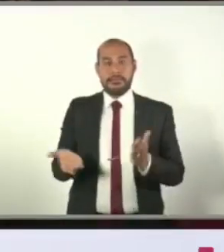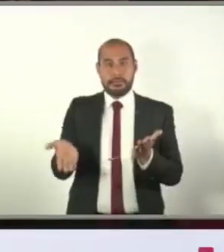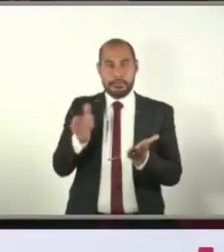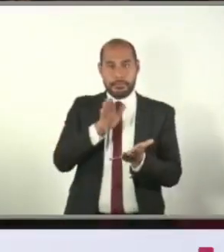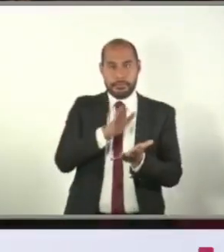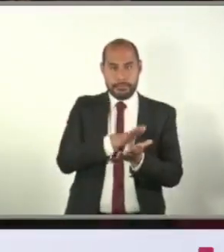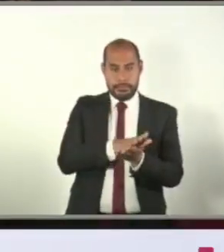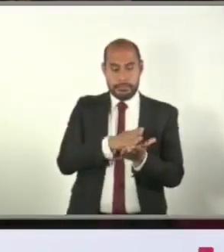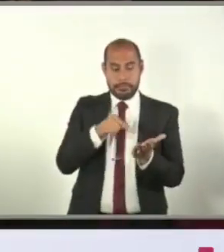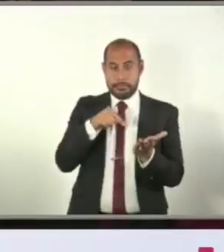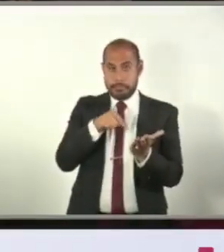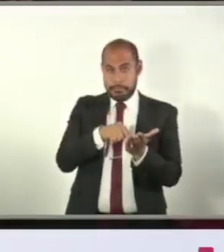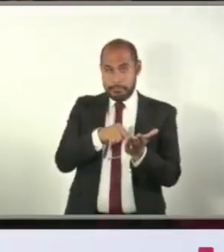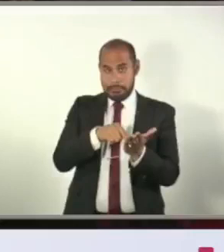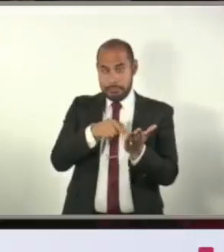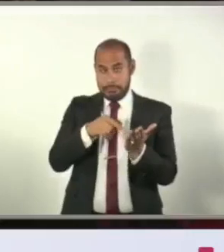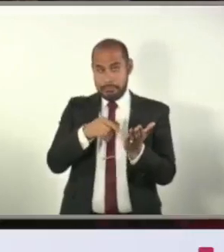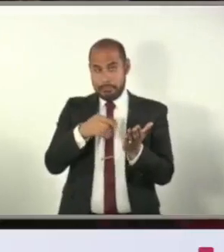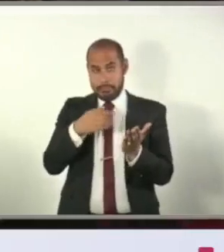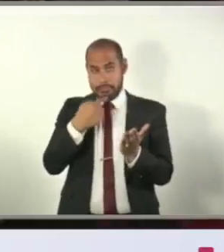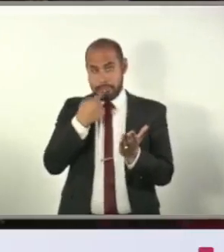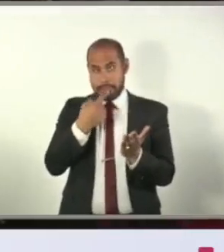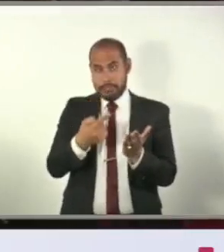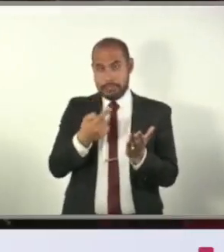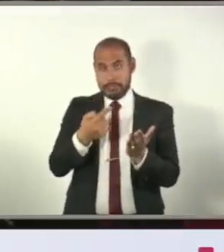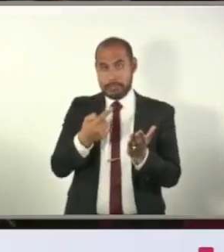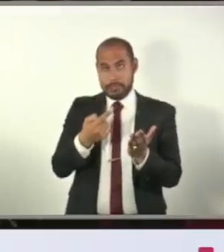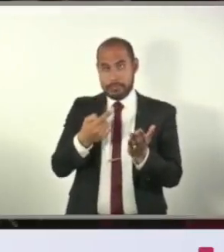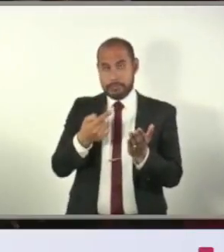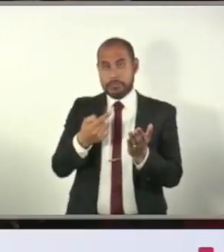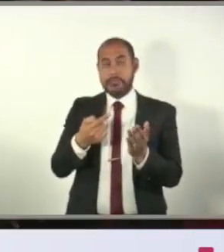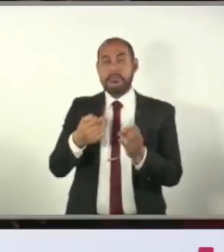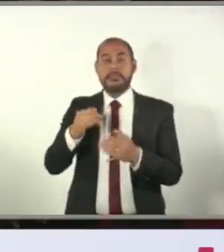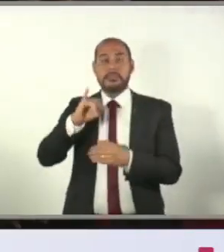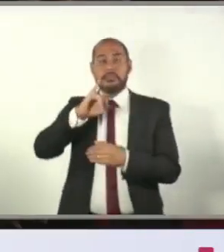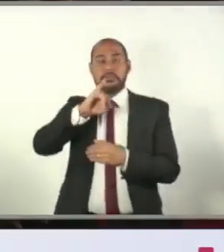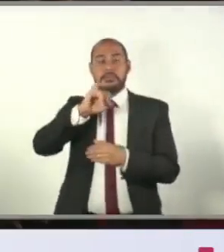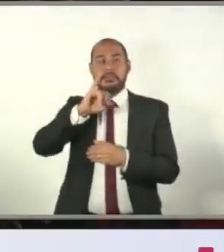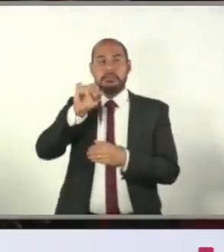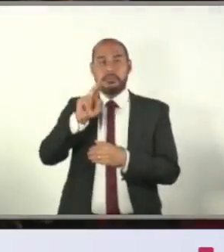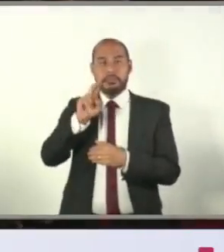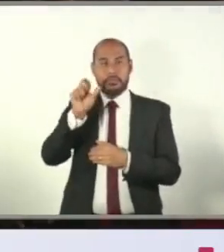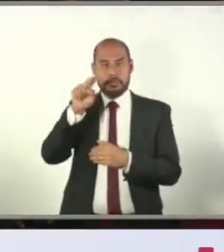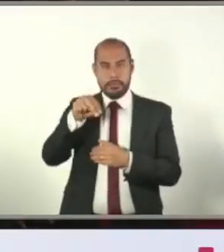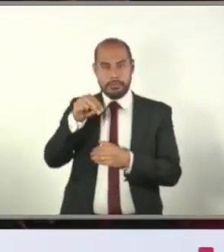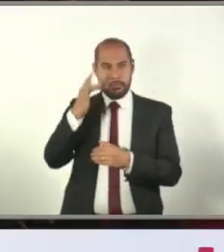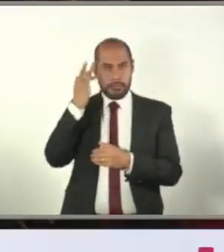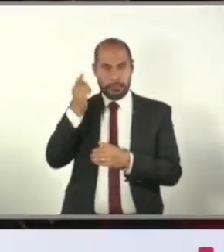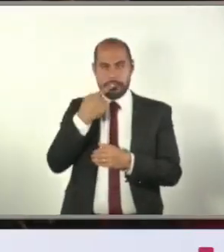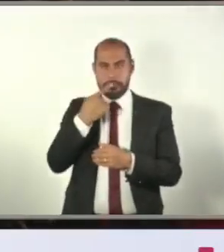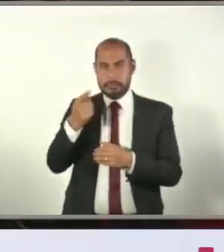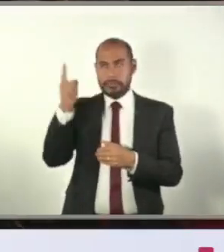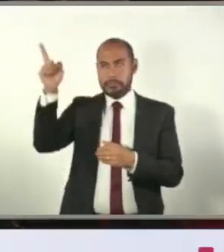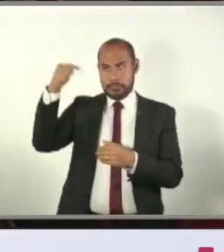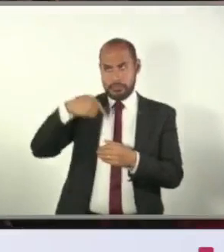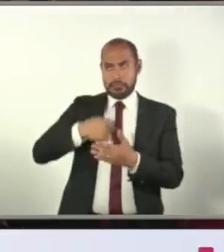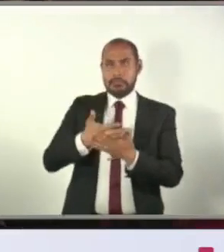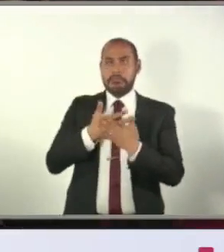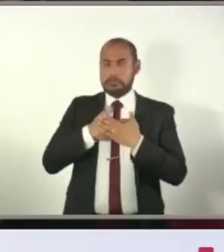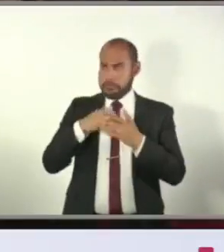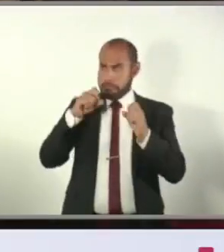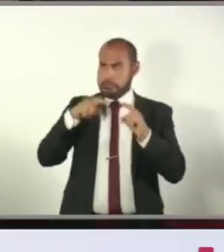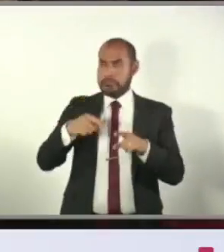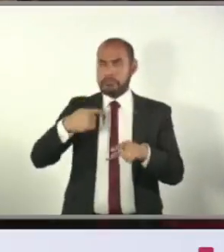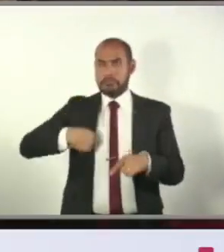Del Evangelio, San Juan nos invita a abrirnos al amor radical que Jesús tiene por nosotros, el mismo amor que